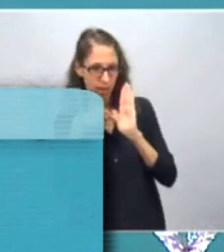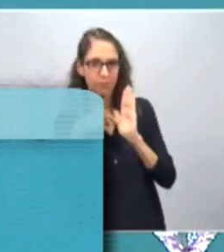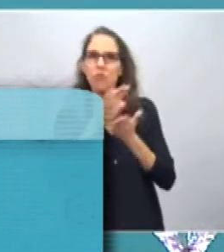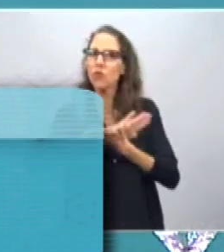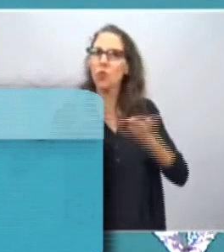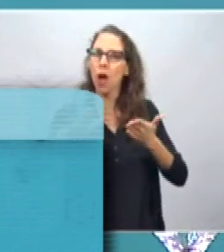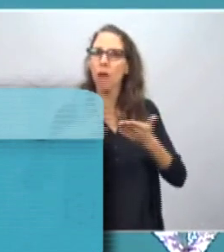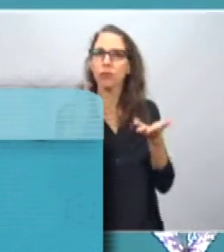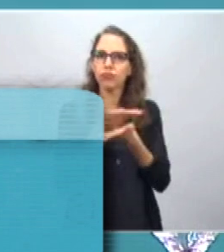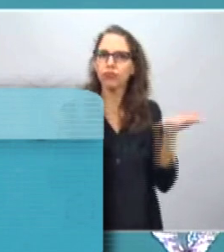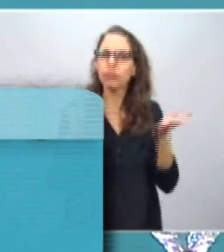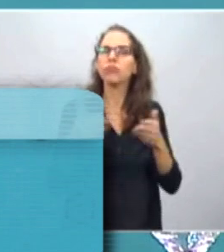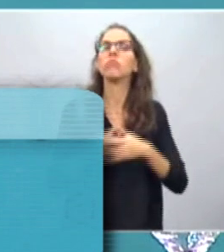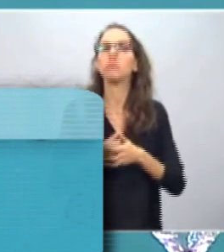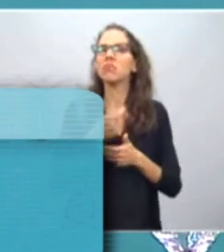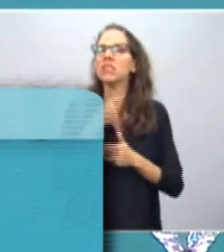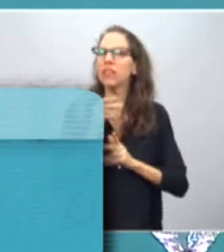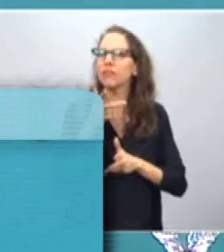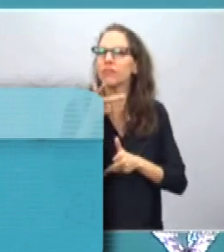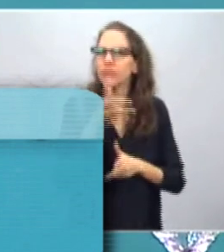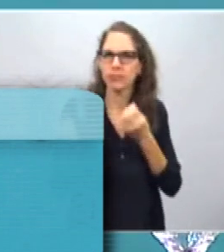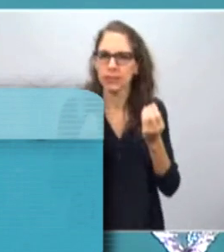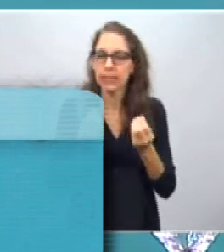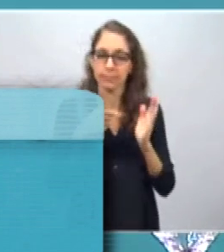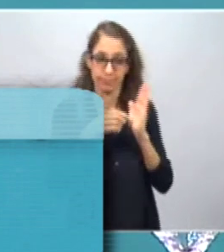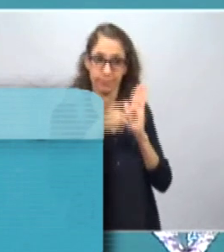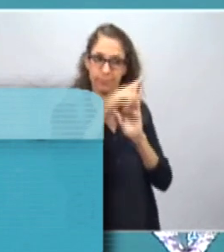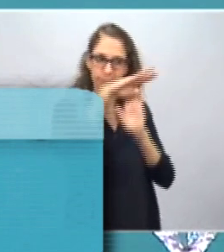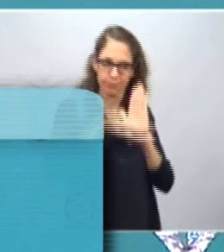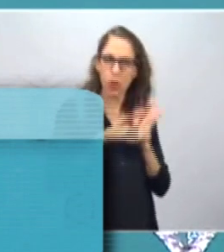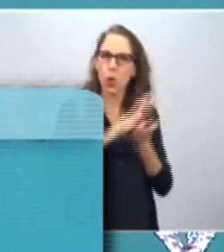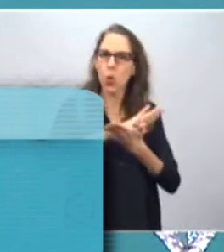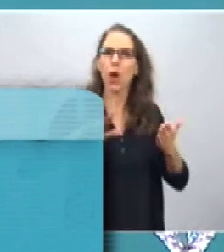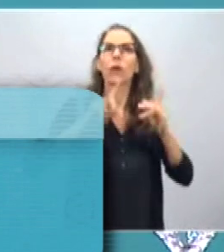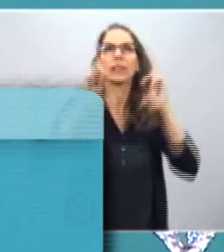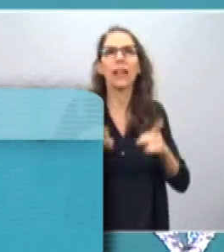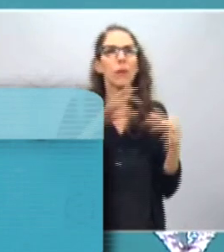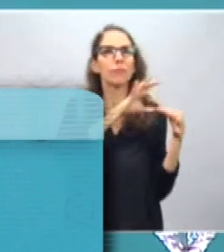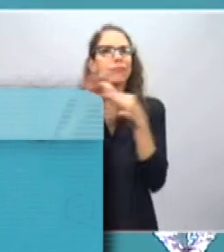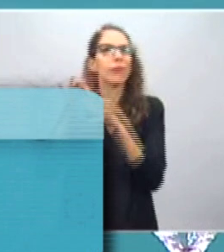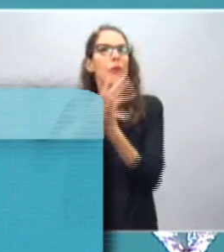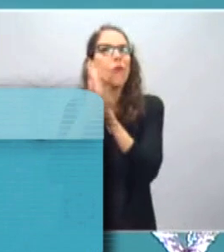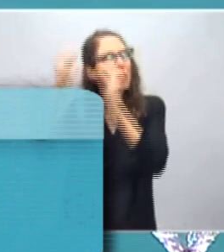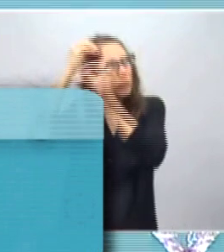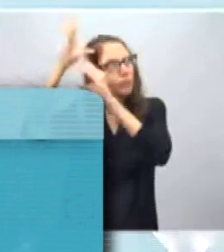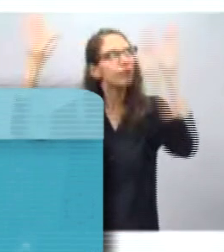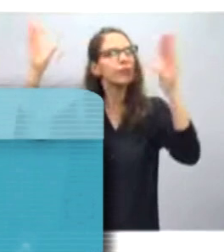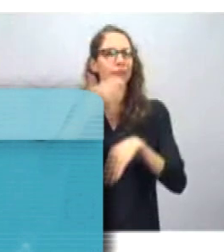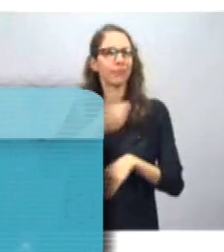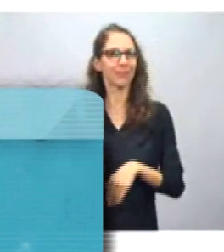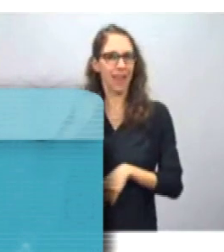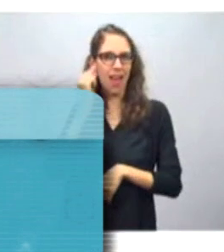nueva convocatoria es que también, por supuesto, se condice con una mirada de nuestro gobernador, de Axel Kicillof,